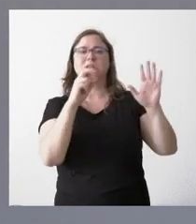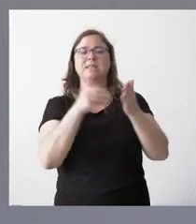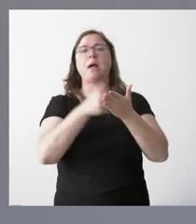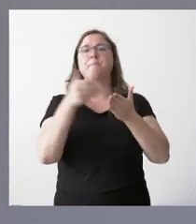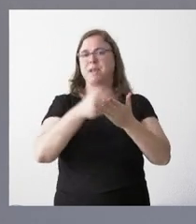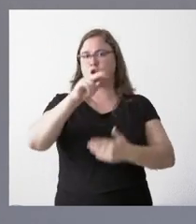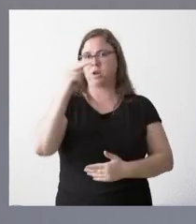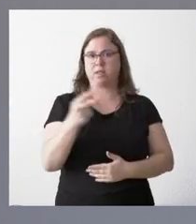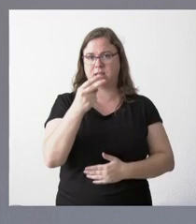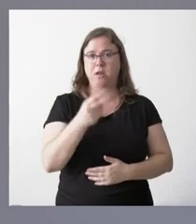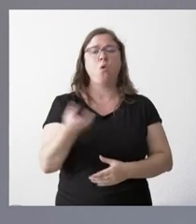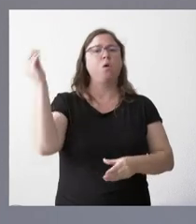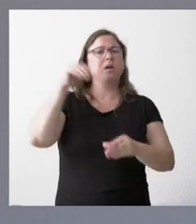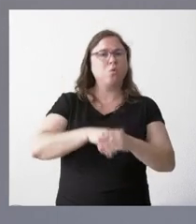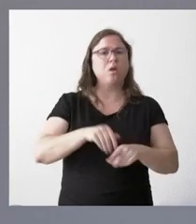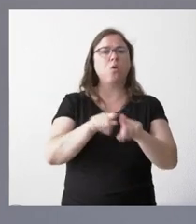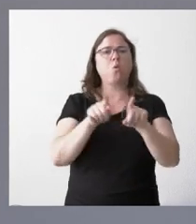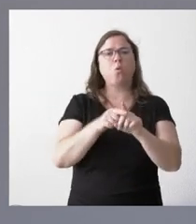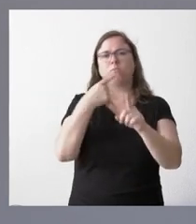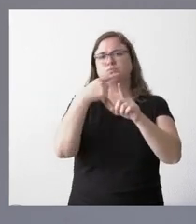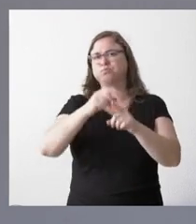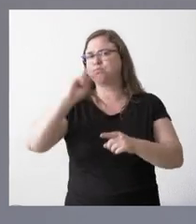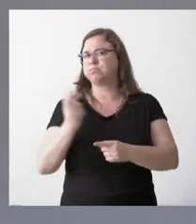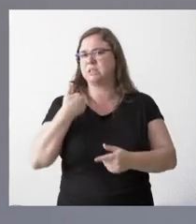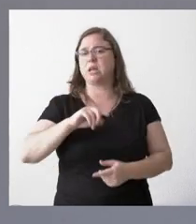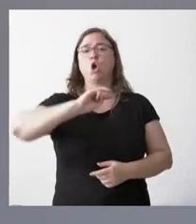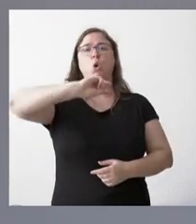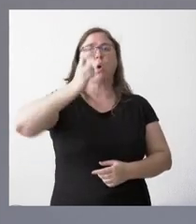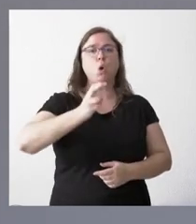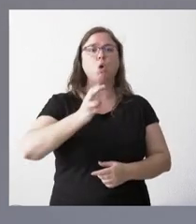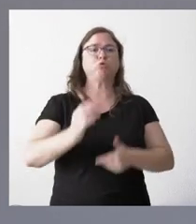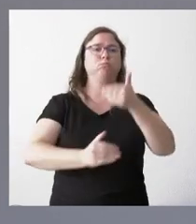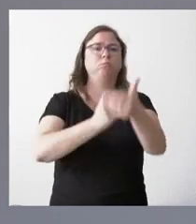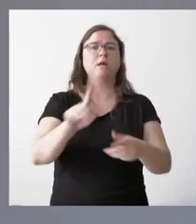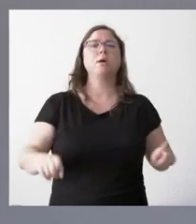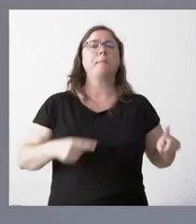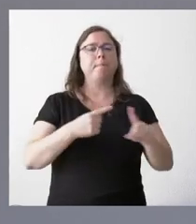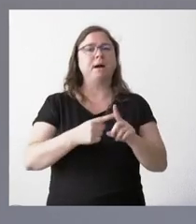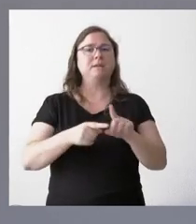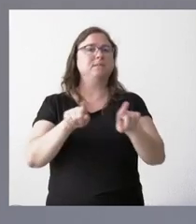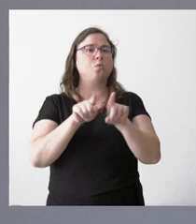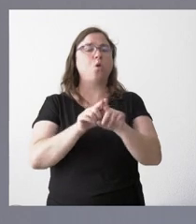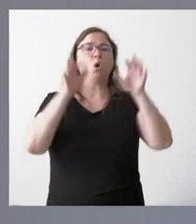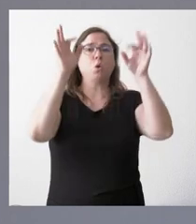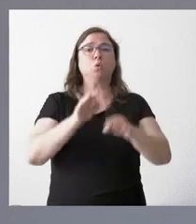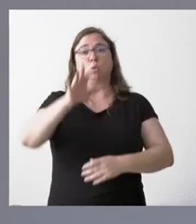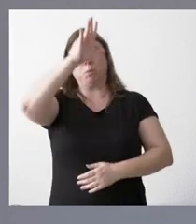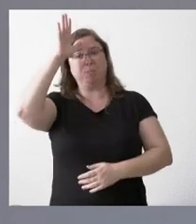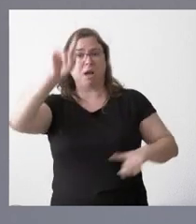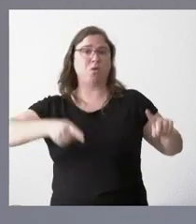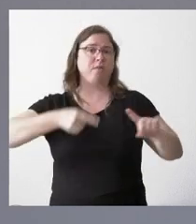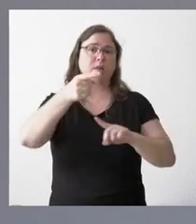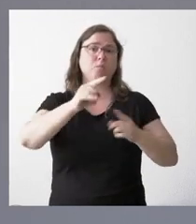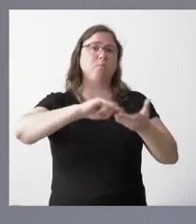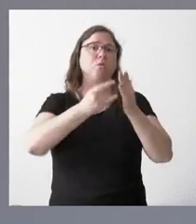euros, que incluye algunos elementos que ya hemos desarrollado, otros que están en marcha y que nos llevará justo a la vuelta del verano a poder presentar algún